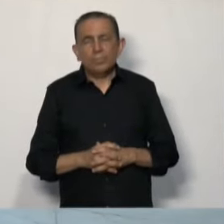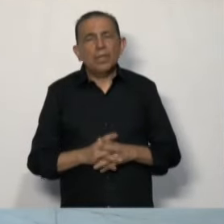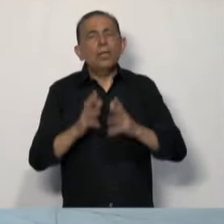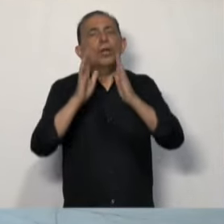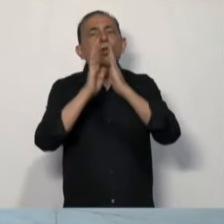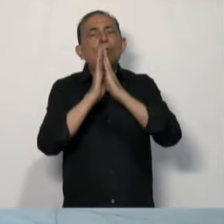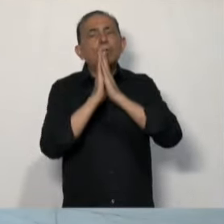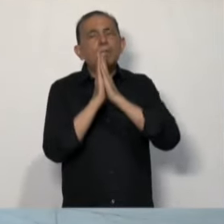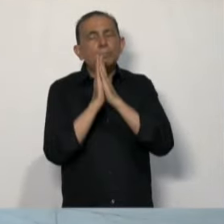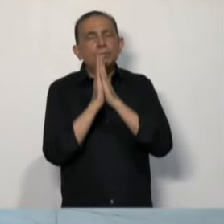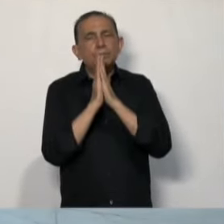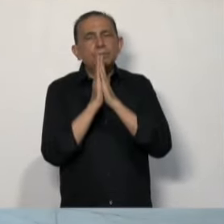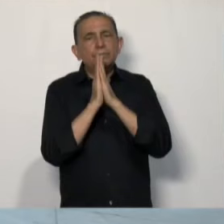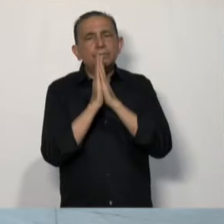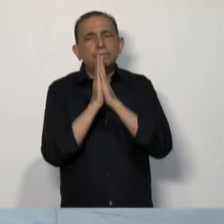Oremos.